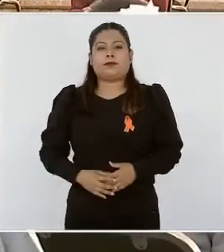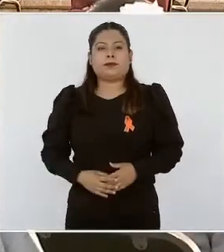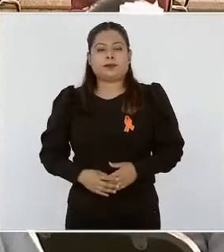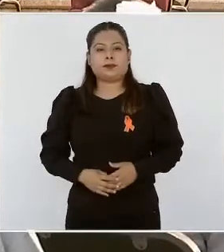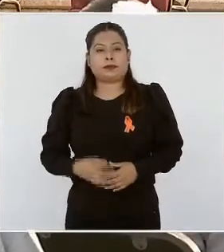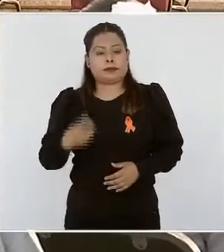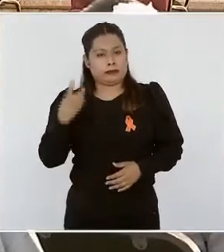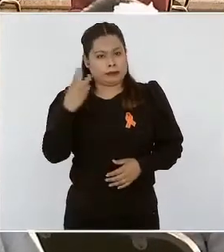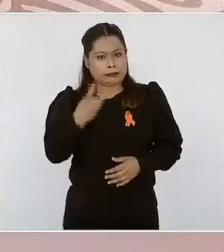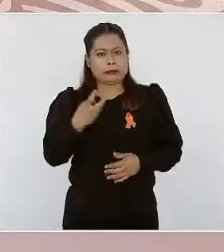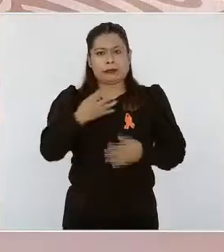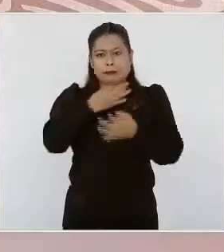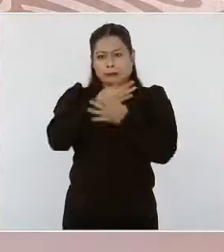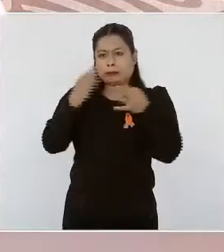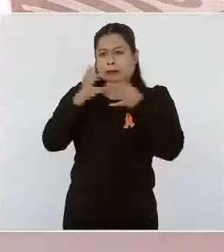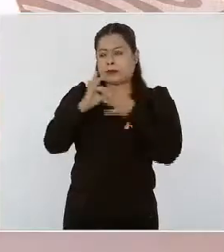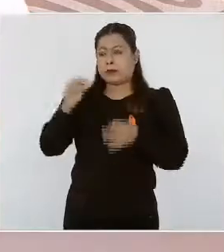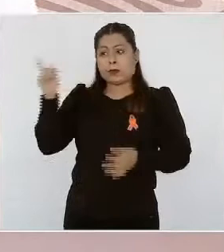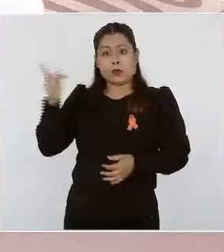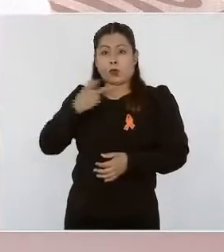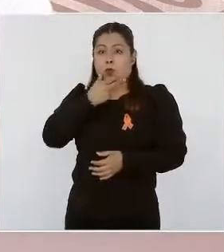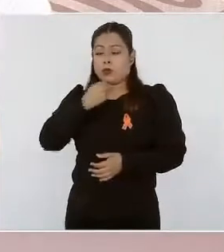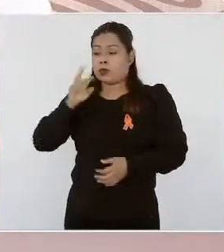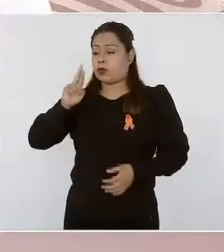Y así lo decía Rubén Darío.